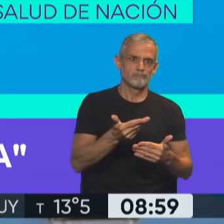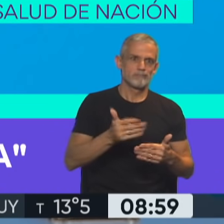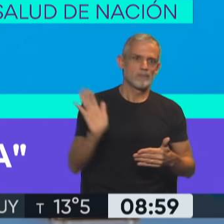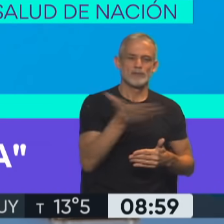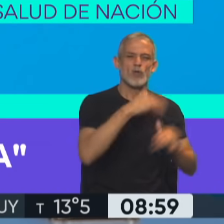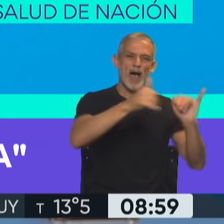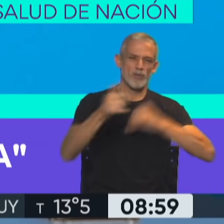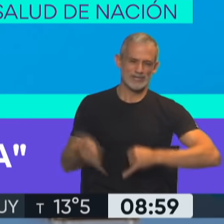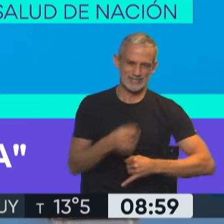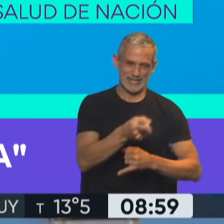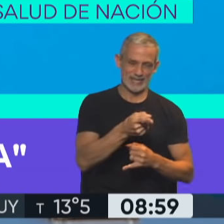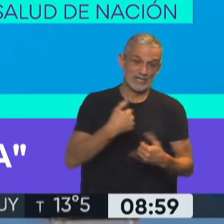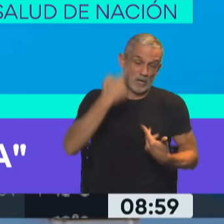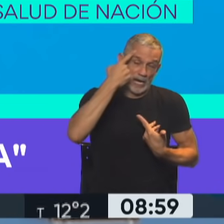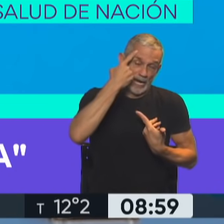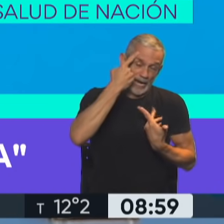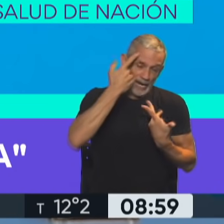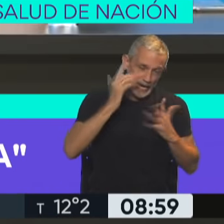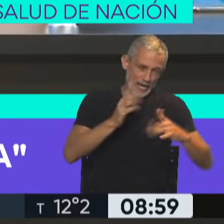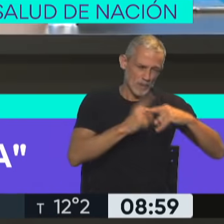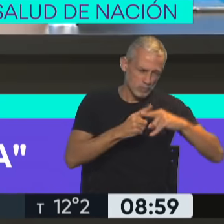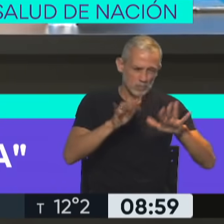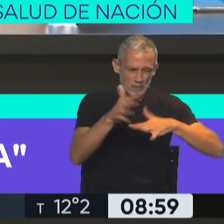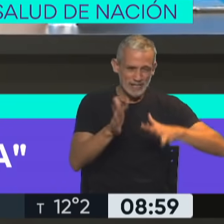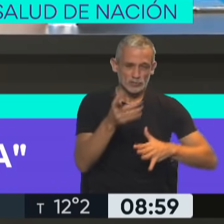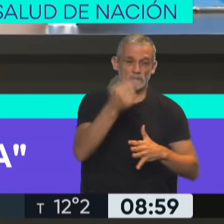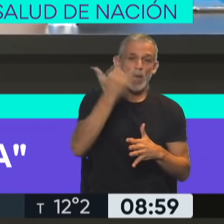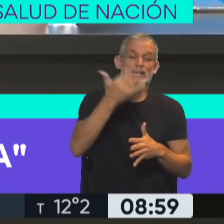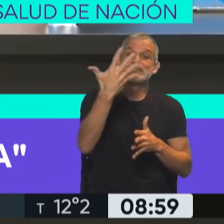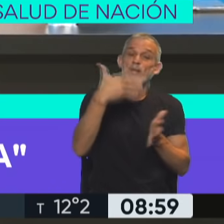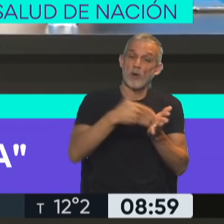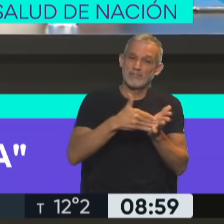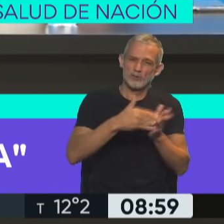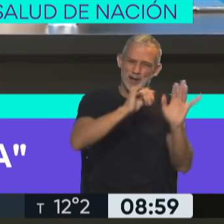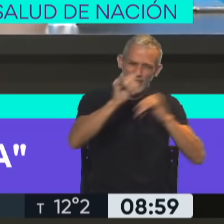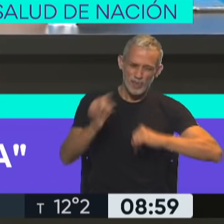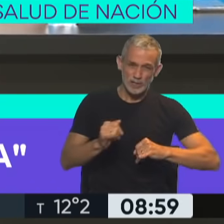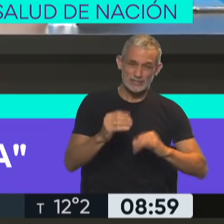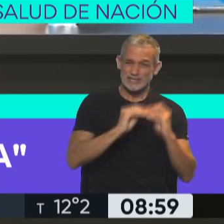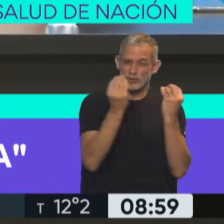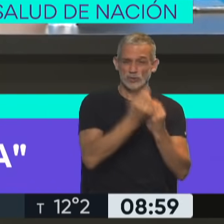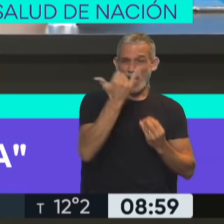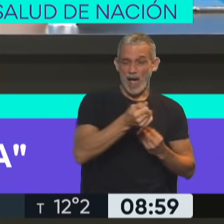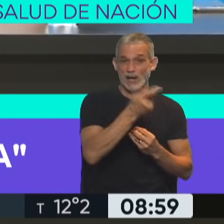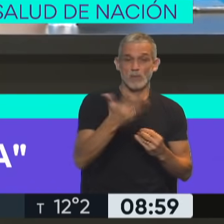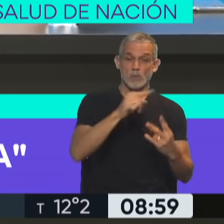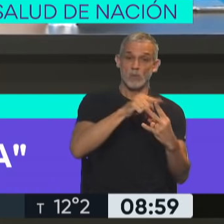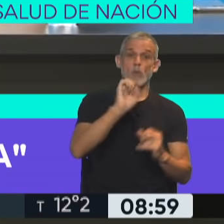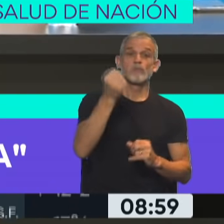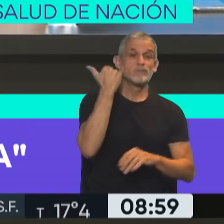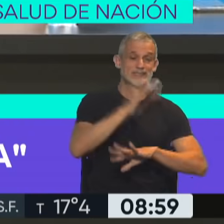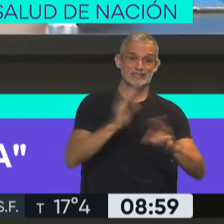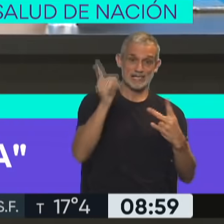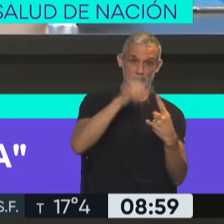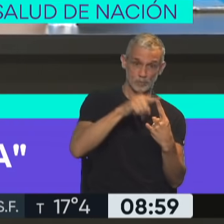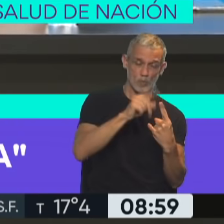universal de adolescentes. Nosotros hay alrededor de 5 millones de adolescentes en total. Se han vacunado ya,